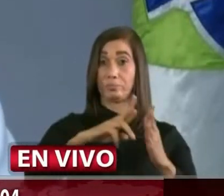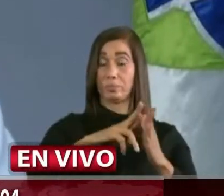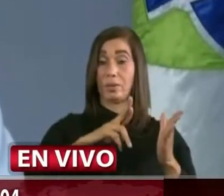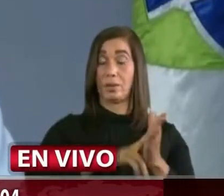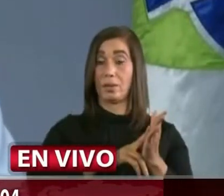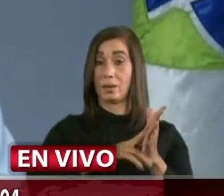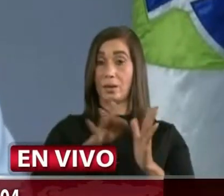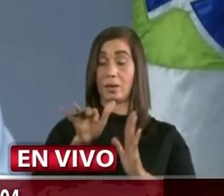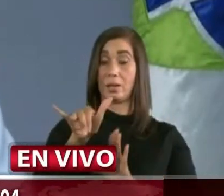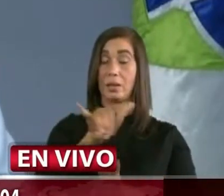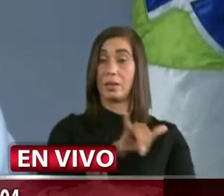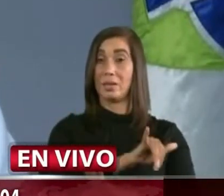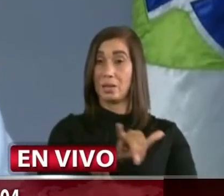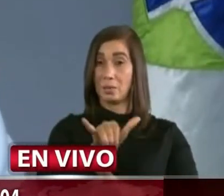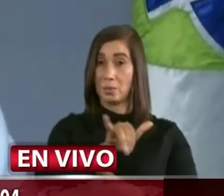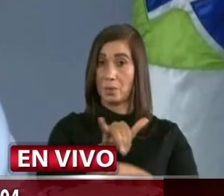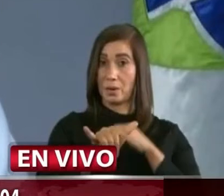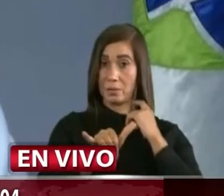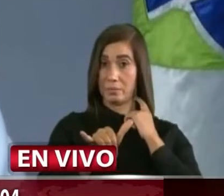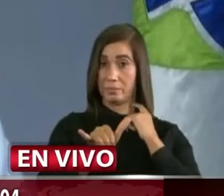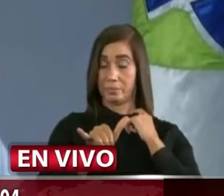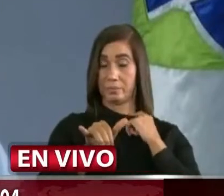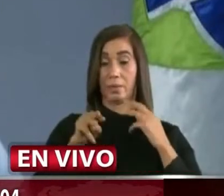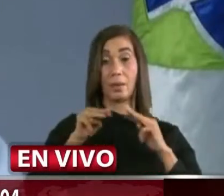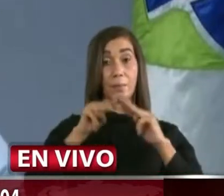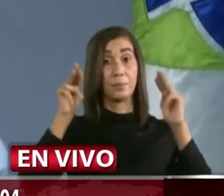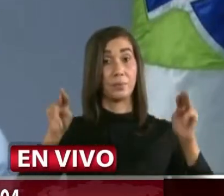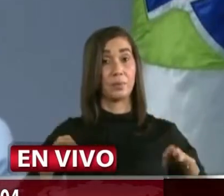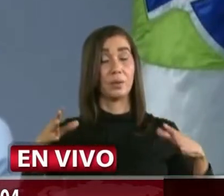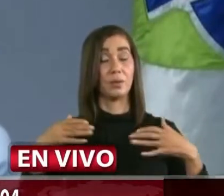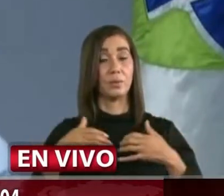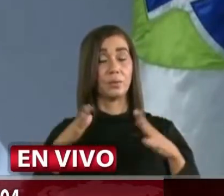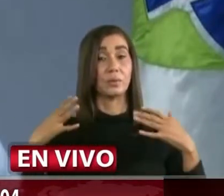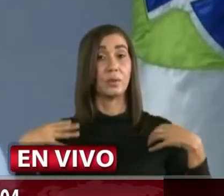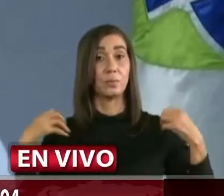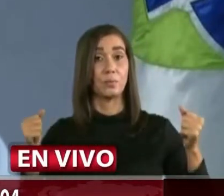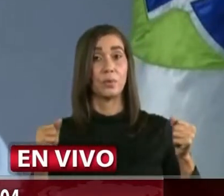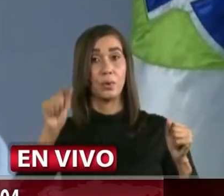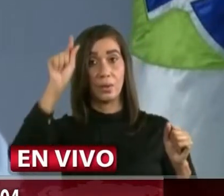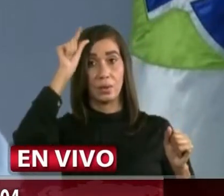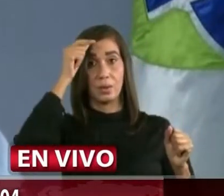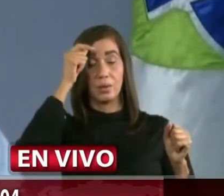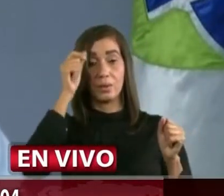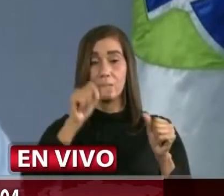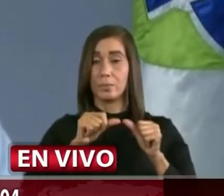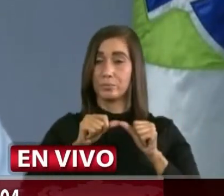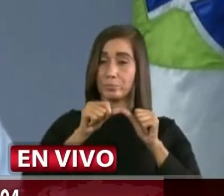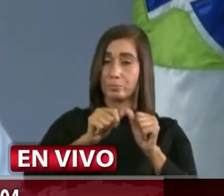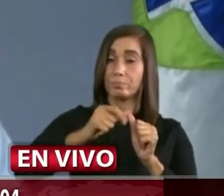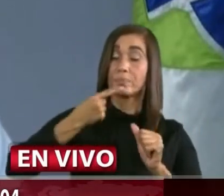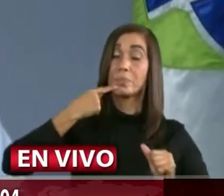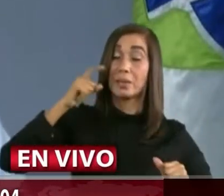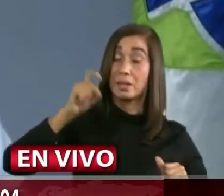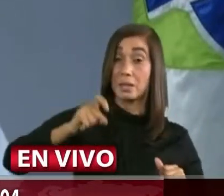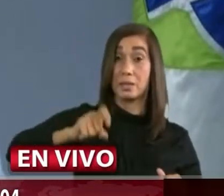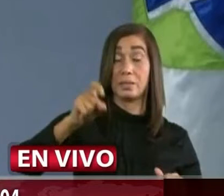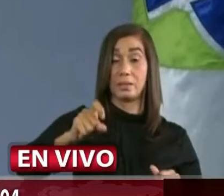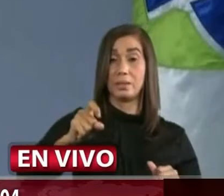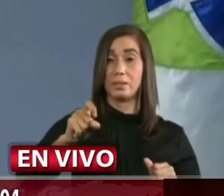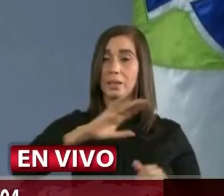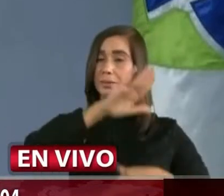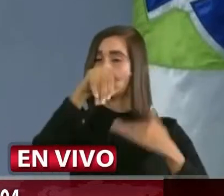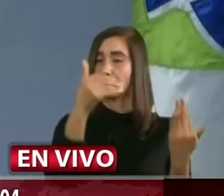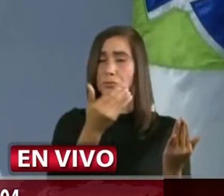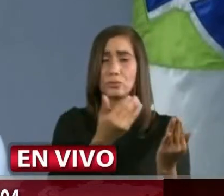queremos ratificar que el Ministerio de Salud Pública y el Gobierno Nacional insisten ante la